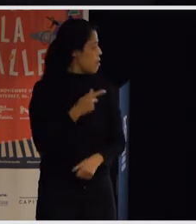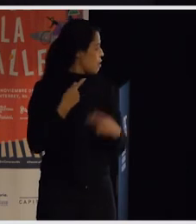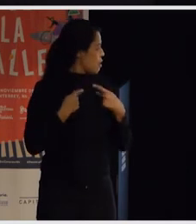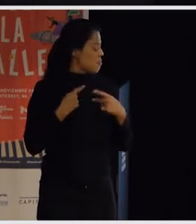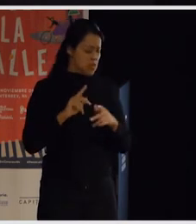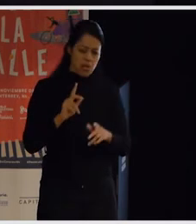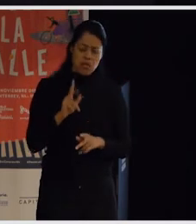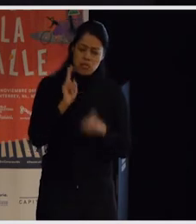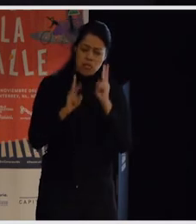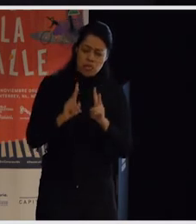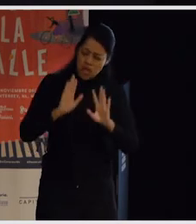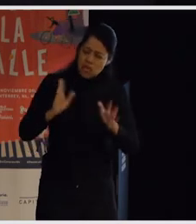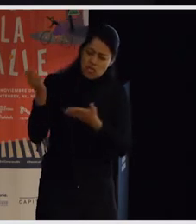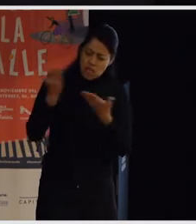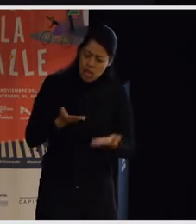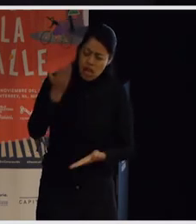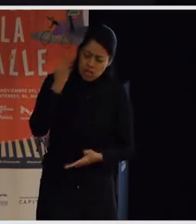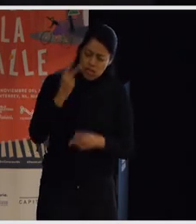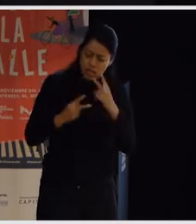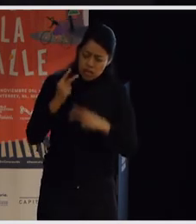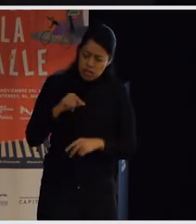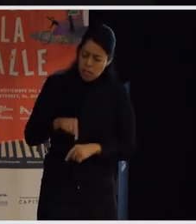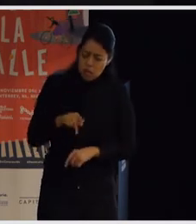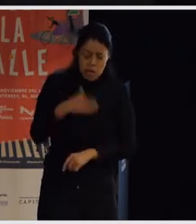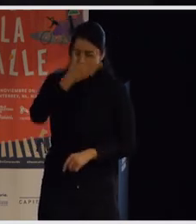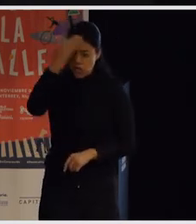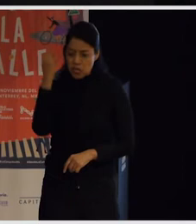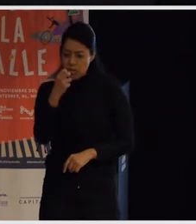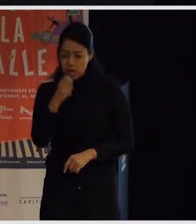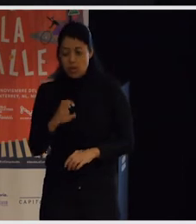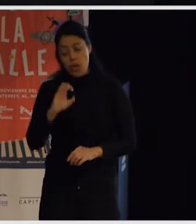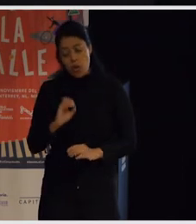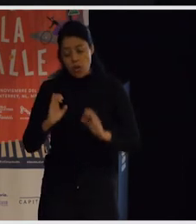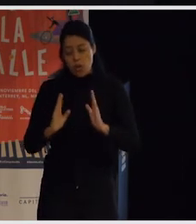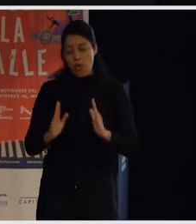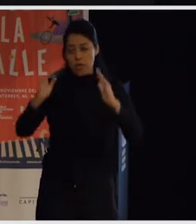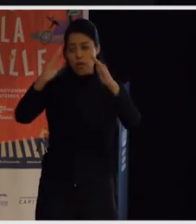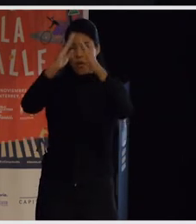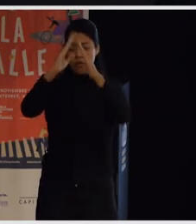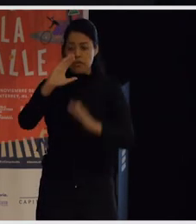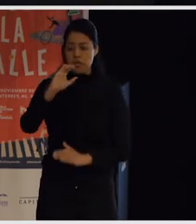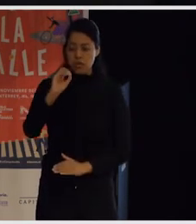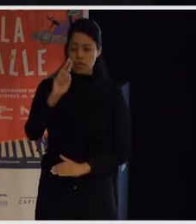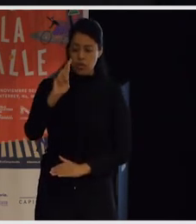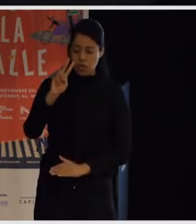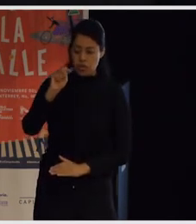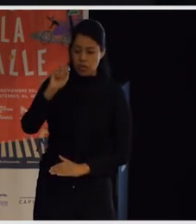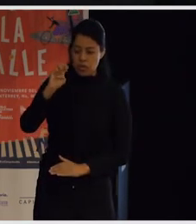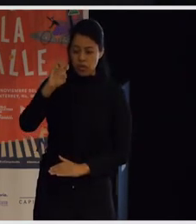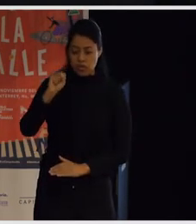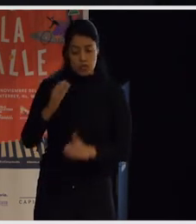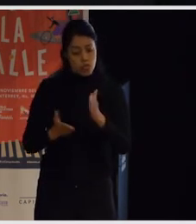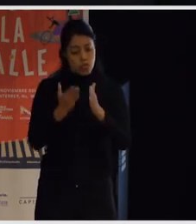venido aquí pero pues no sabía esto no o el palacio de cortés que es uno de los de los palacios o